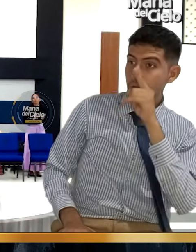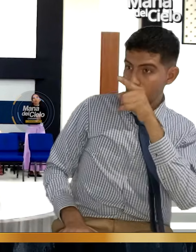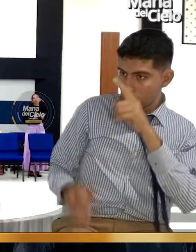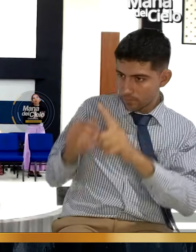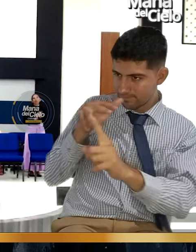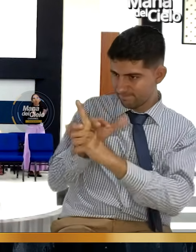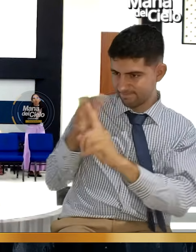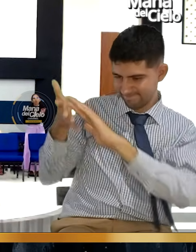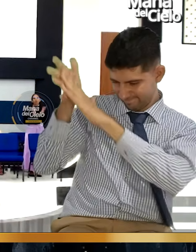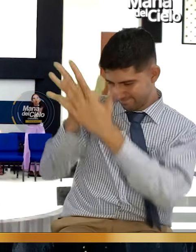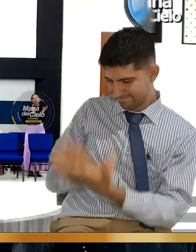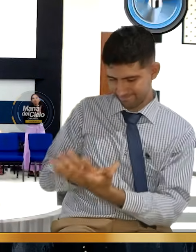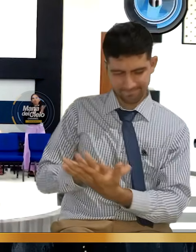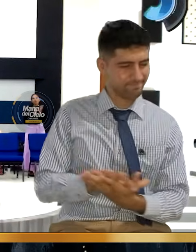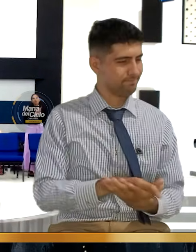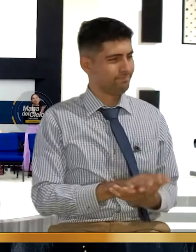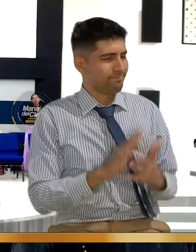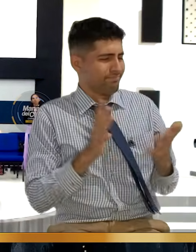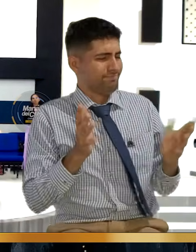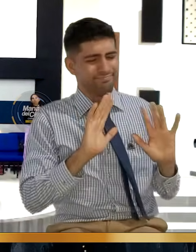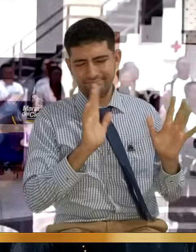palabra, vivir la palabra.